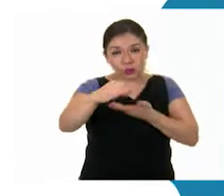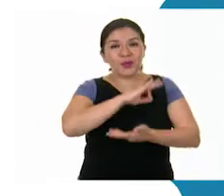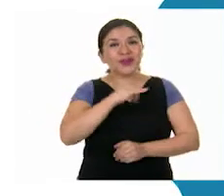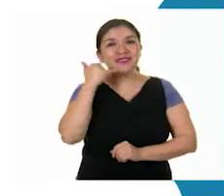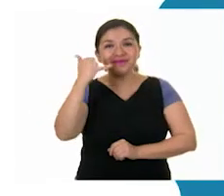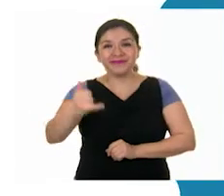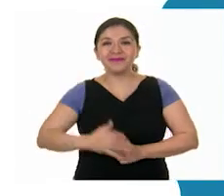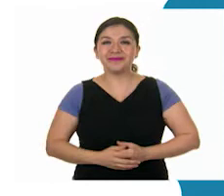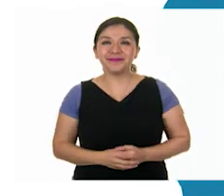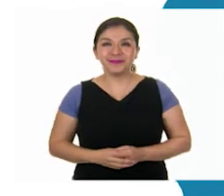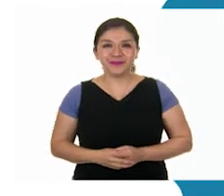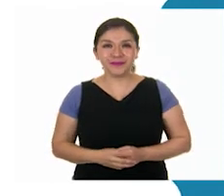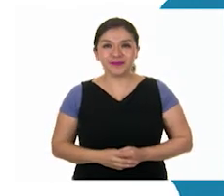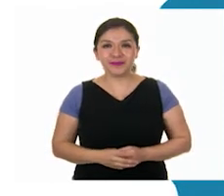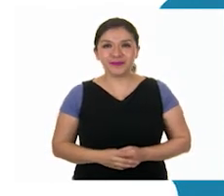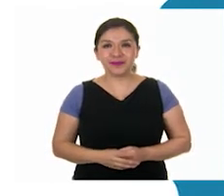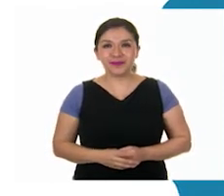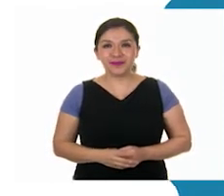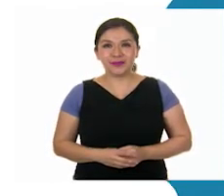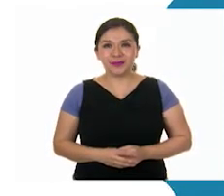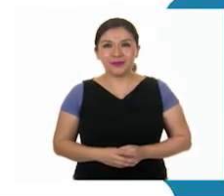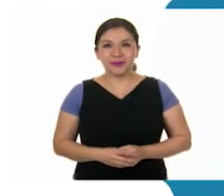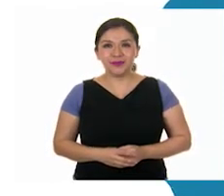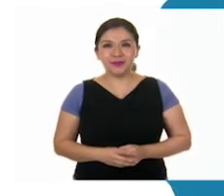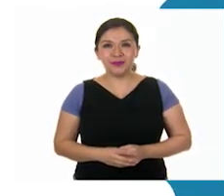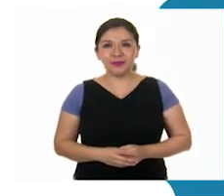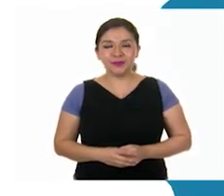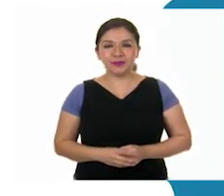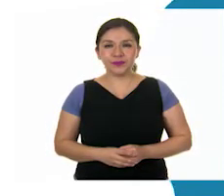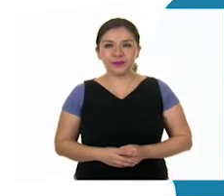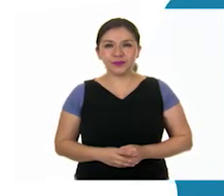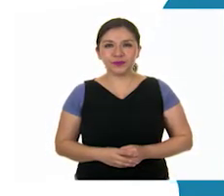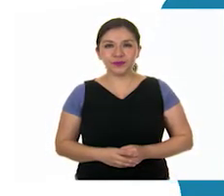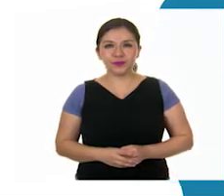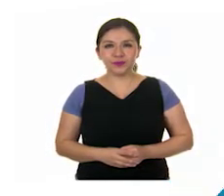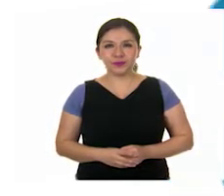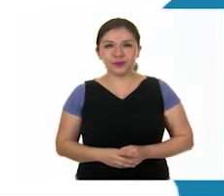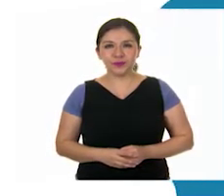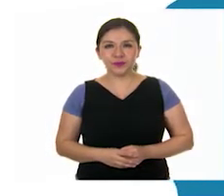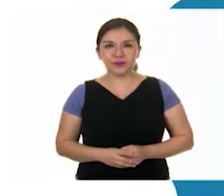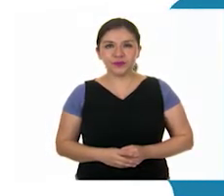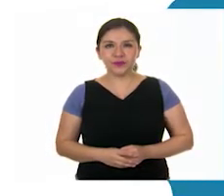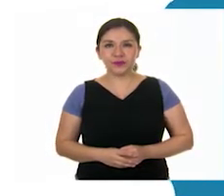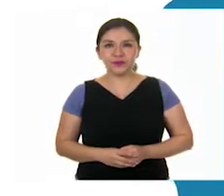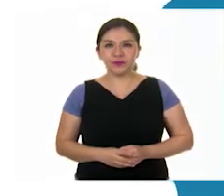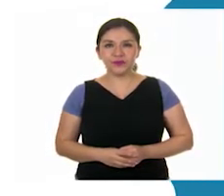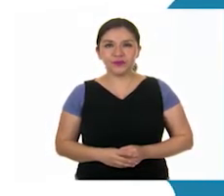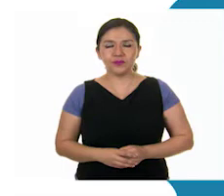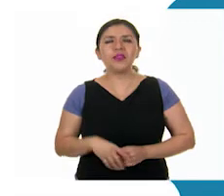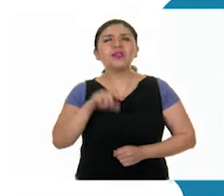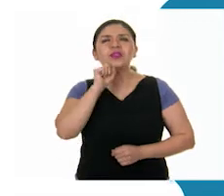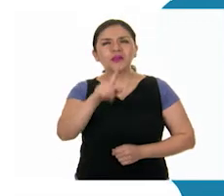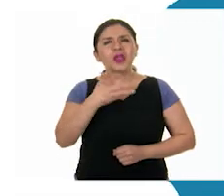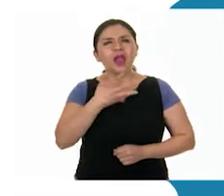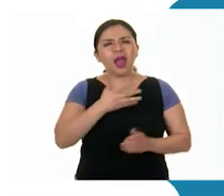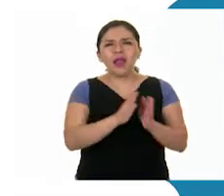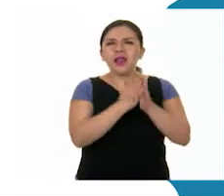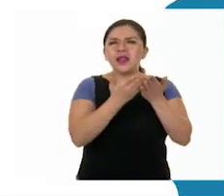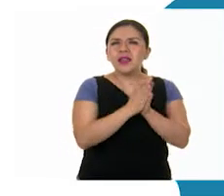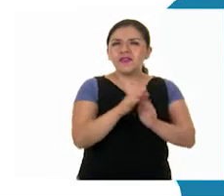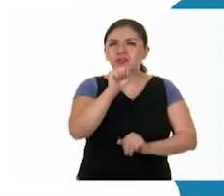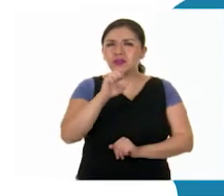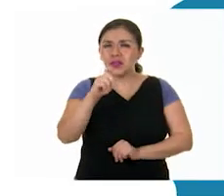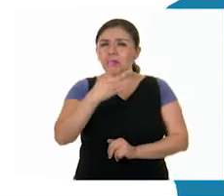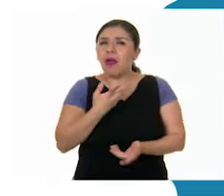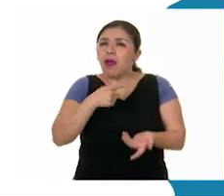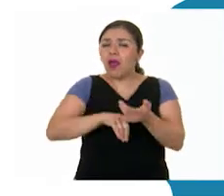55 41 72 04 13 con 100 líneas. También puedes encontrar los libros de texto